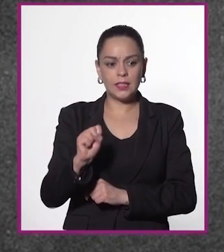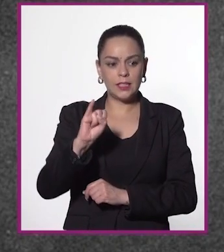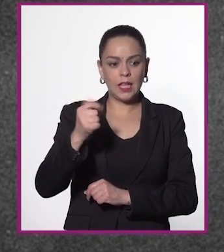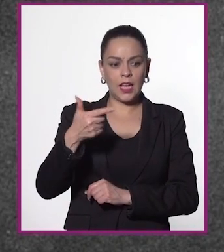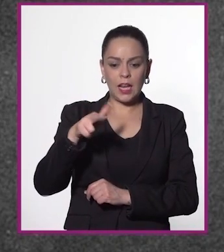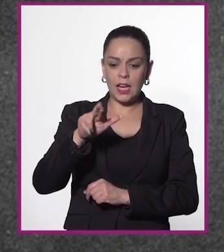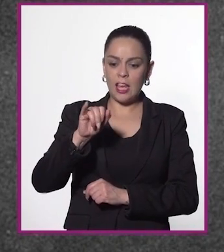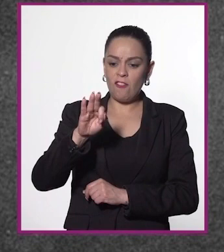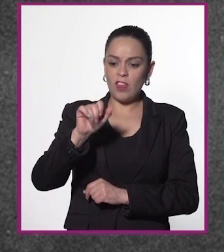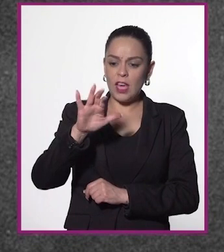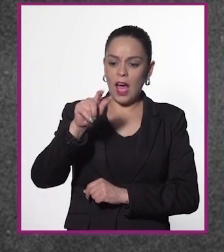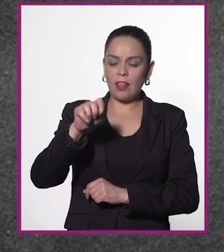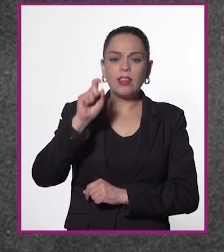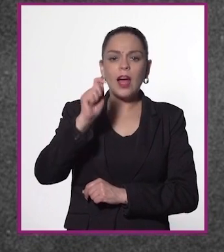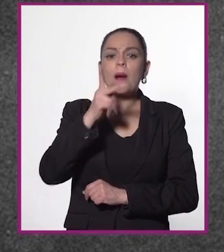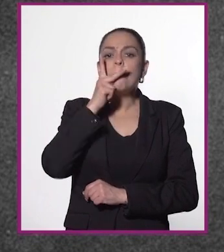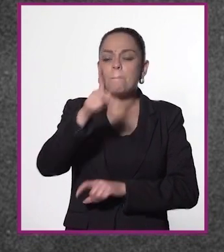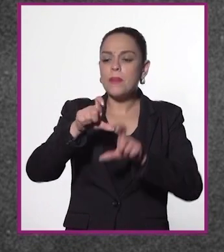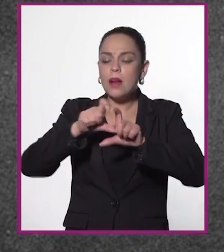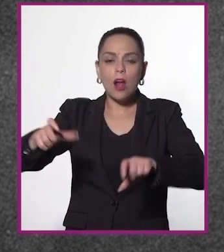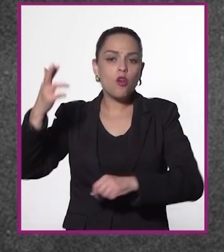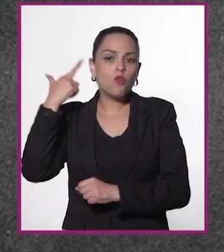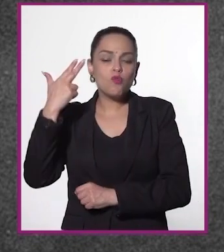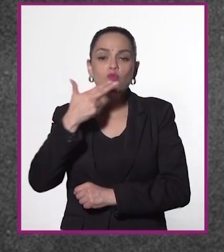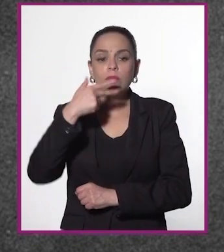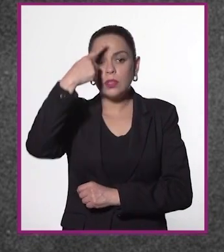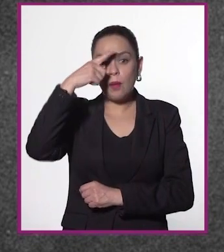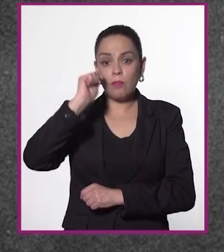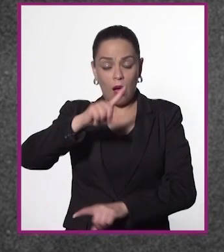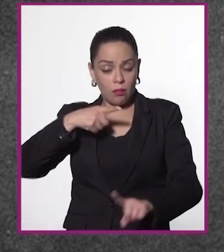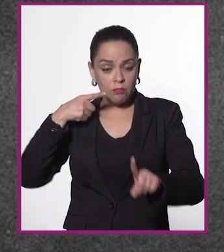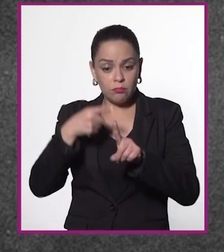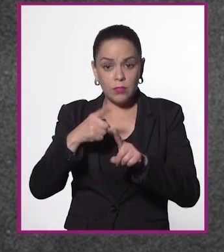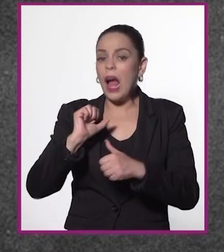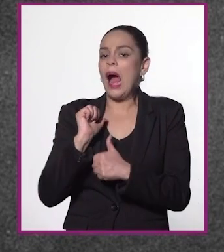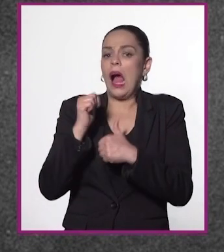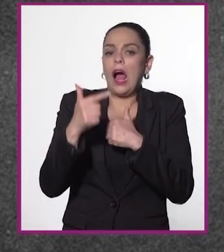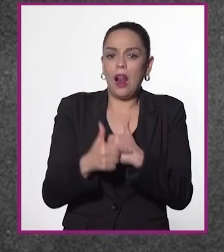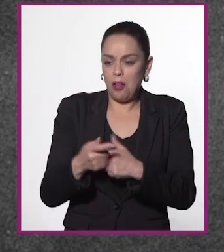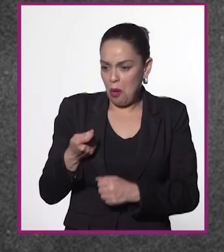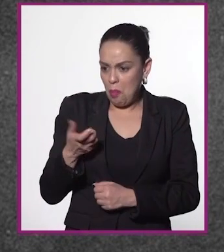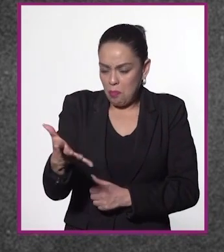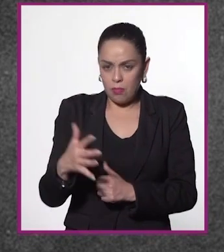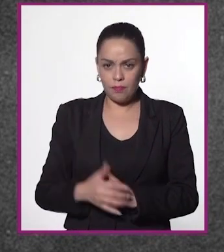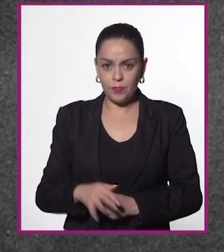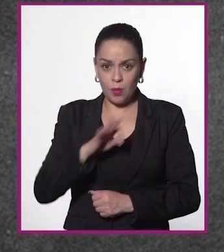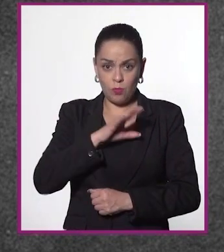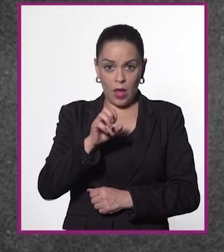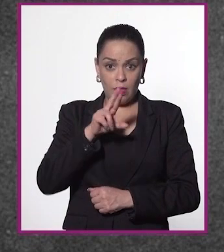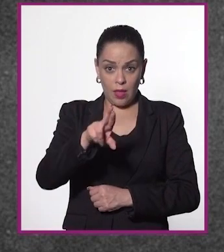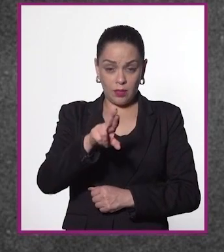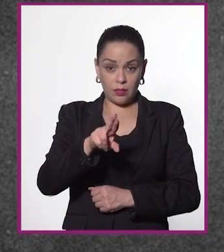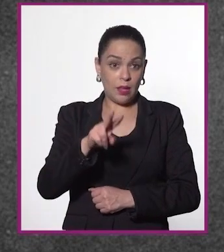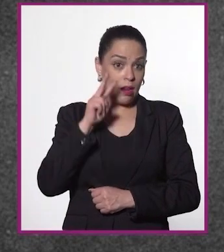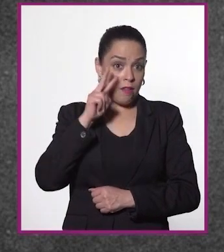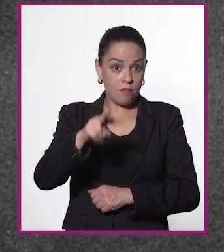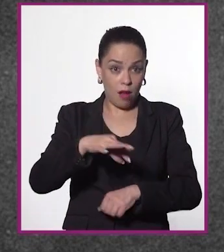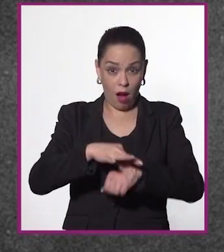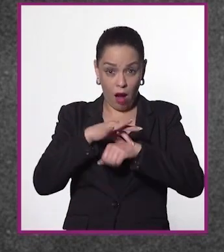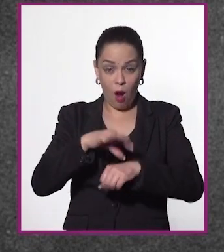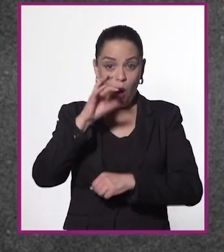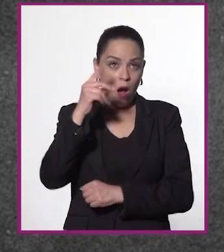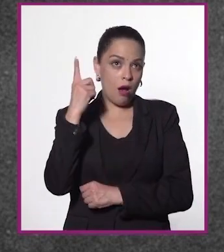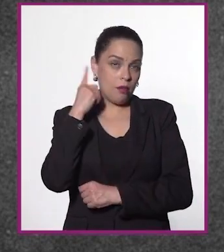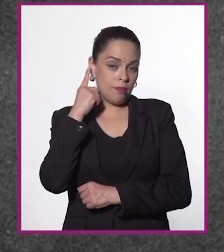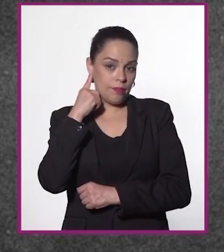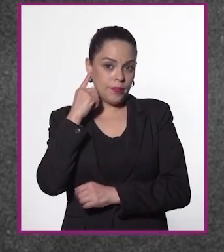que no es más que la palabra o sonidos que usamos para referirnos a algo. Puede ser tangible o auditivo,